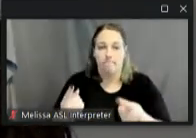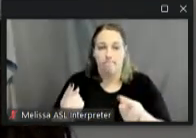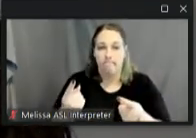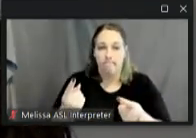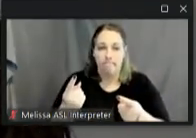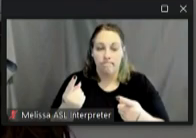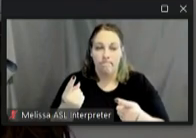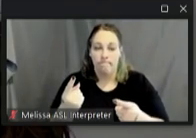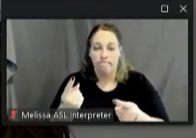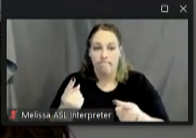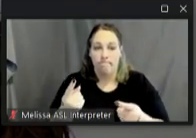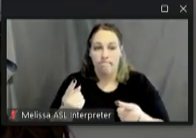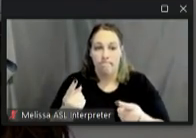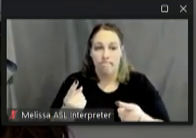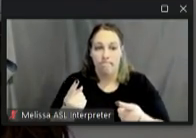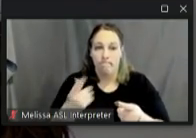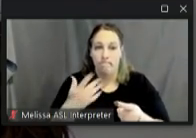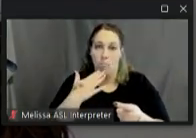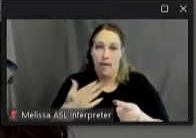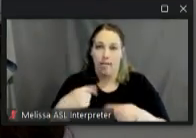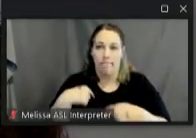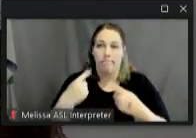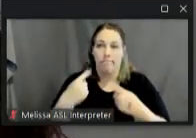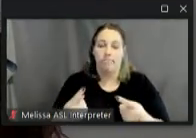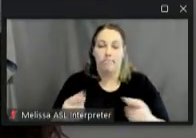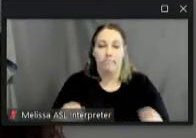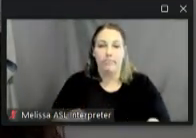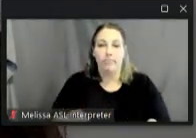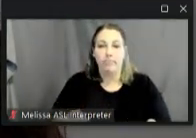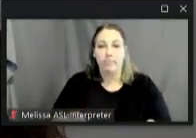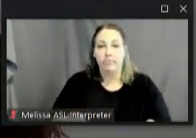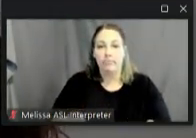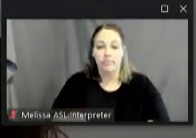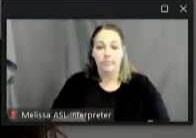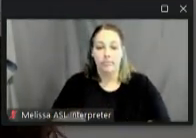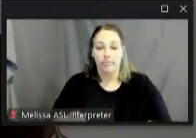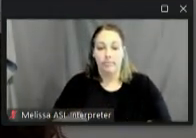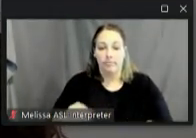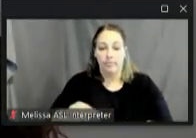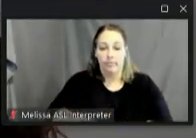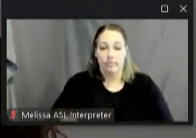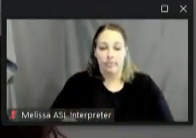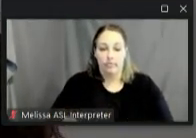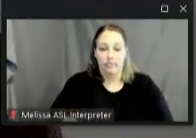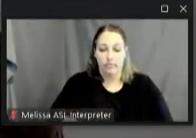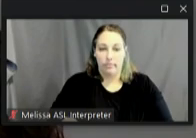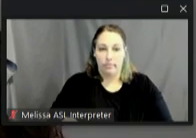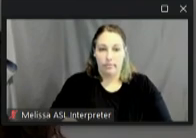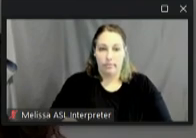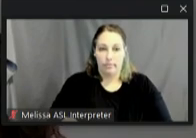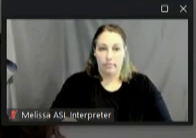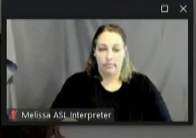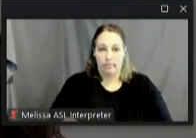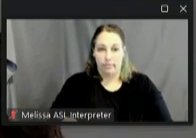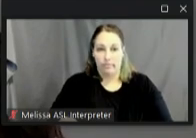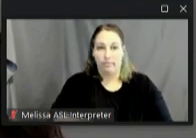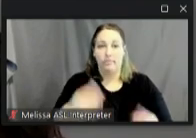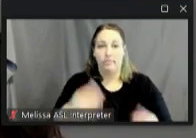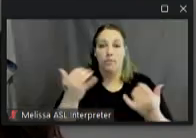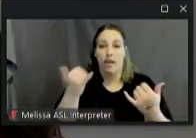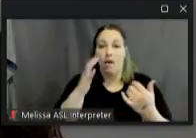a proporcionar a la Secretaría de la Comisión Interamericana cualquier información que pueda ser